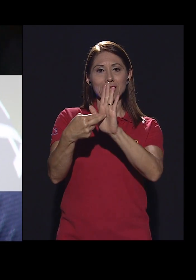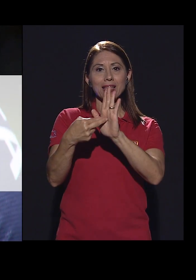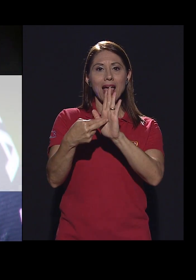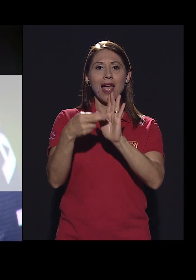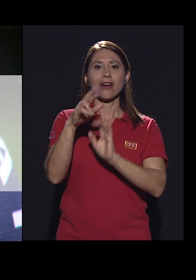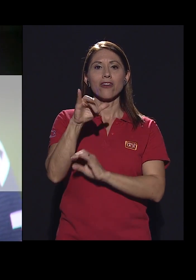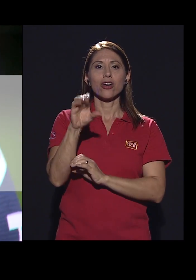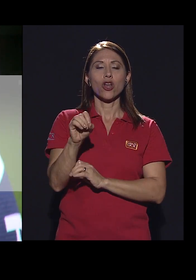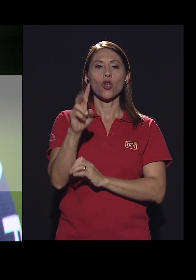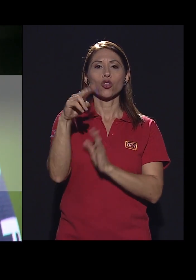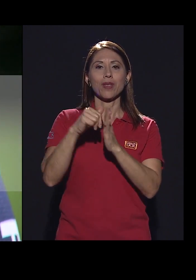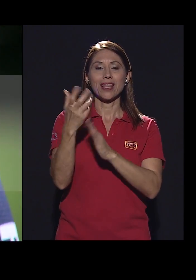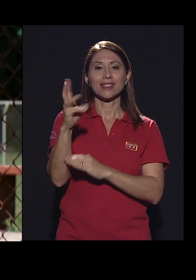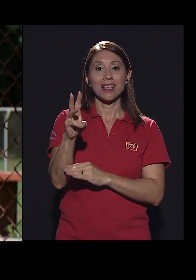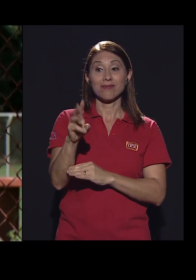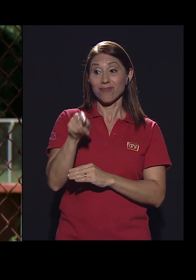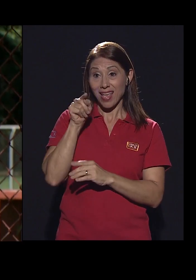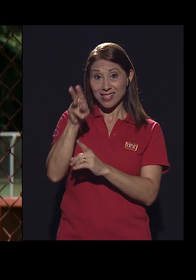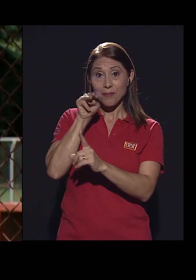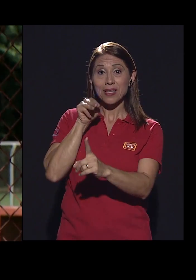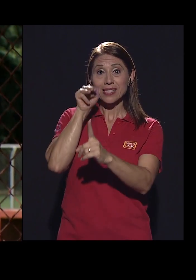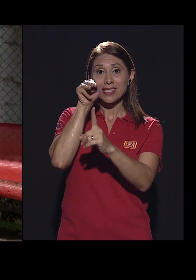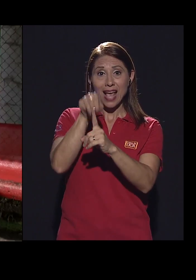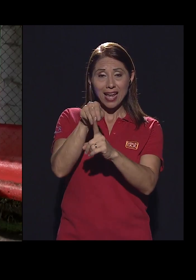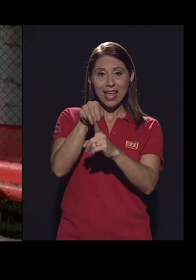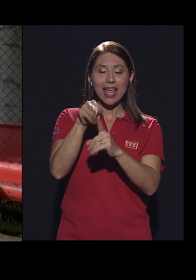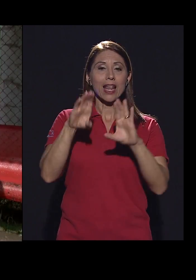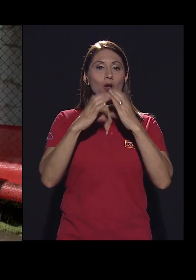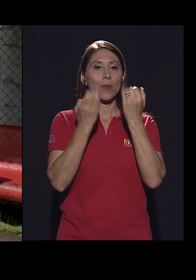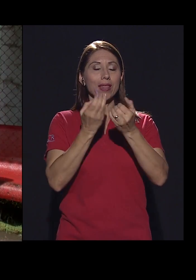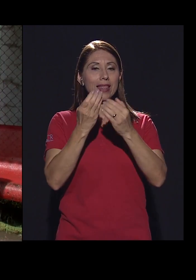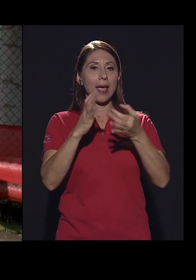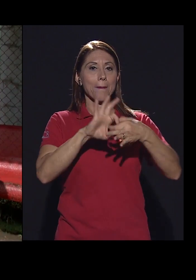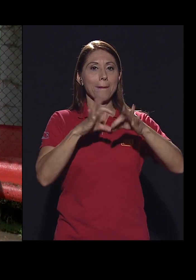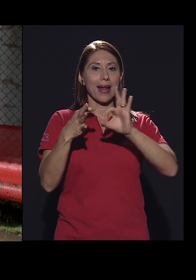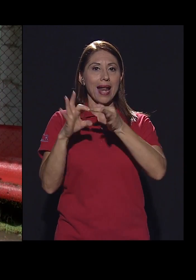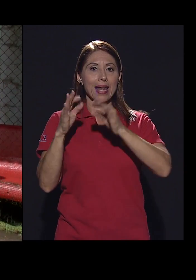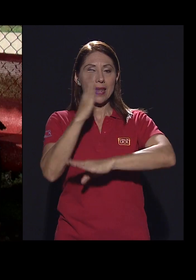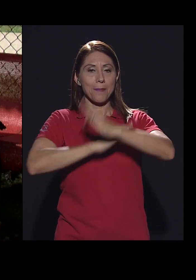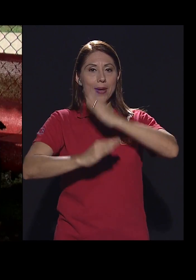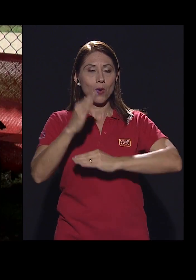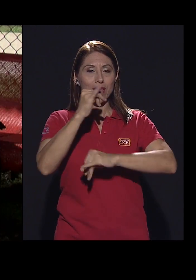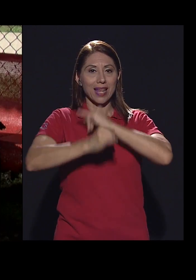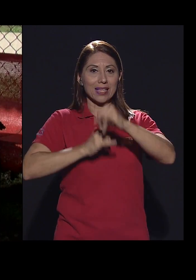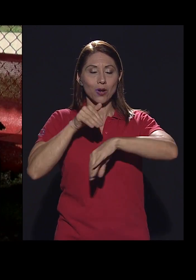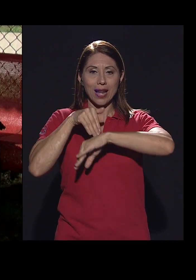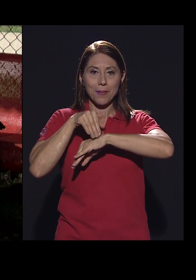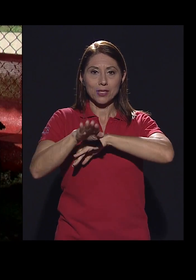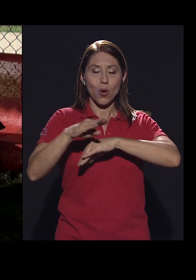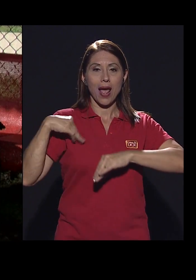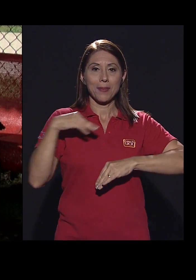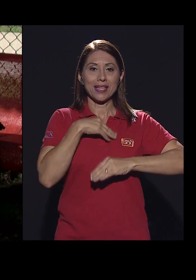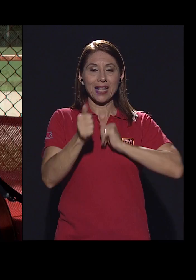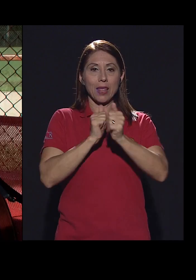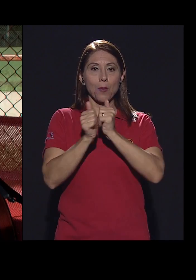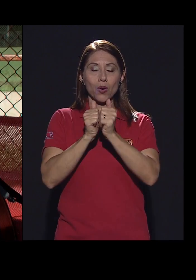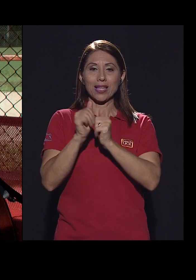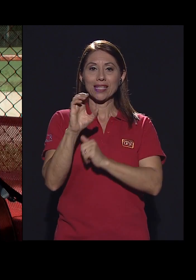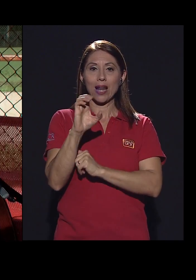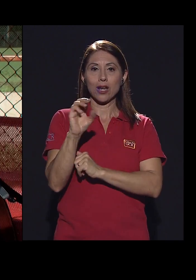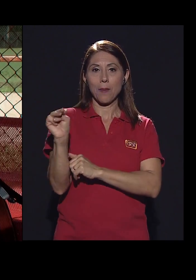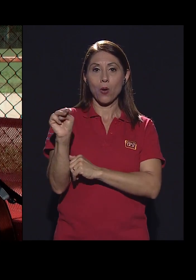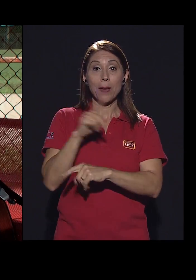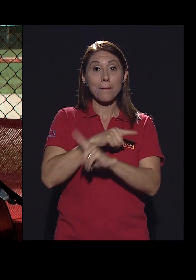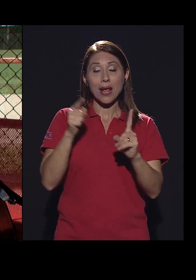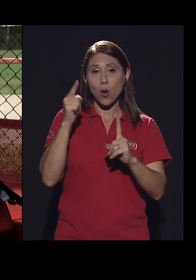2016. Claro y conciso, así fue el mensaje que enviaba el Comité Paralímpico Internacional a la ministra de Deportes, Carolina Mauri. Pero